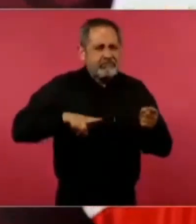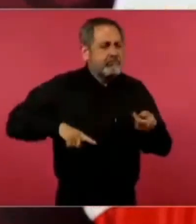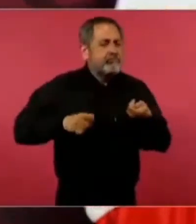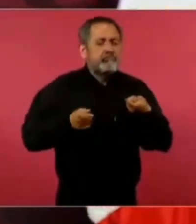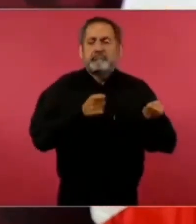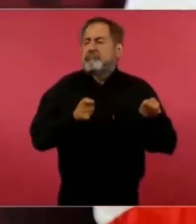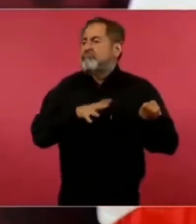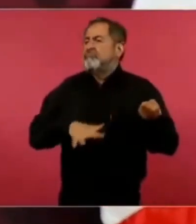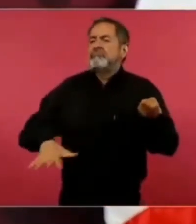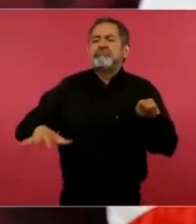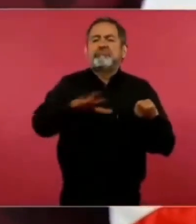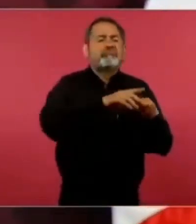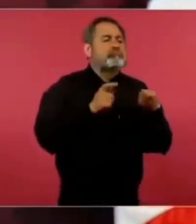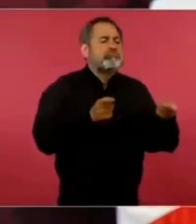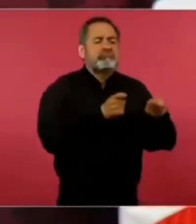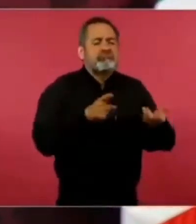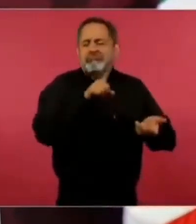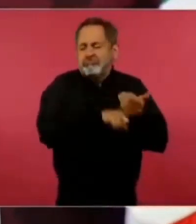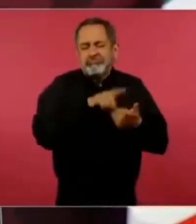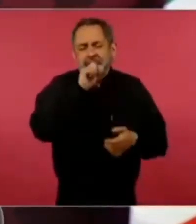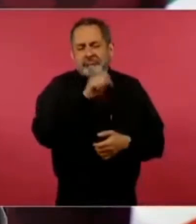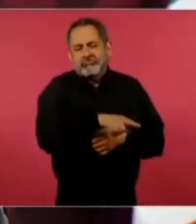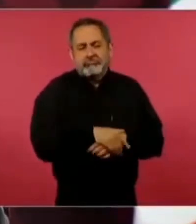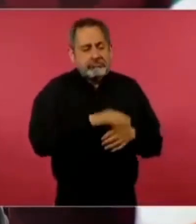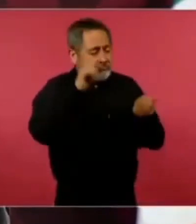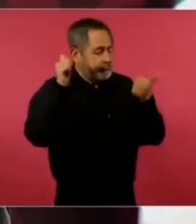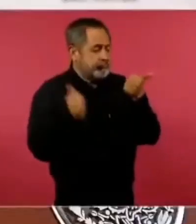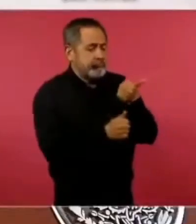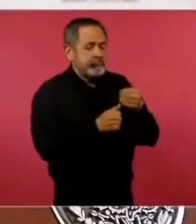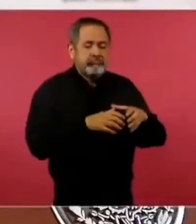dominación al servicio